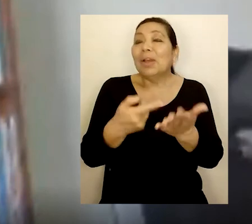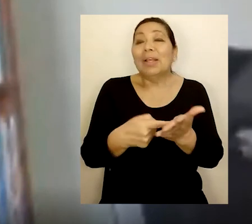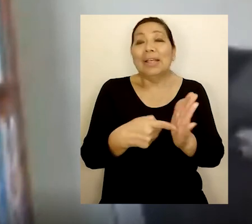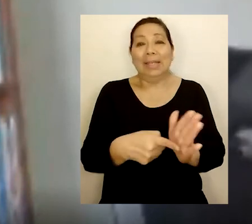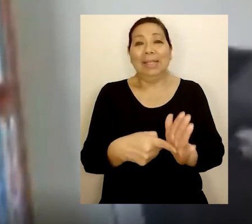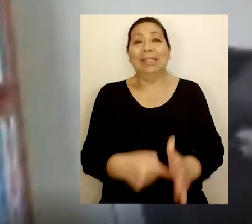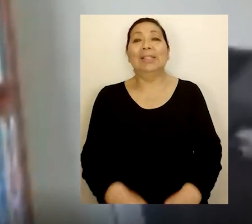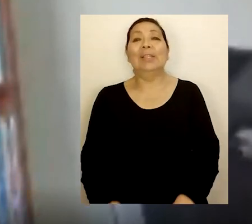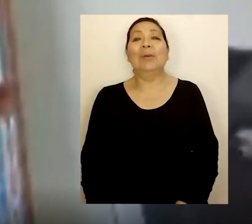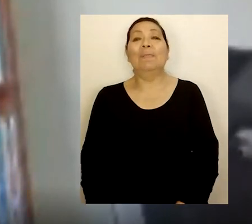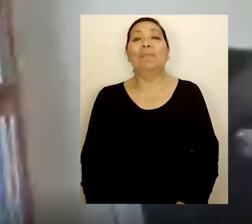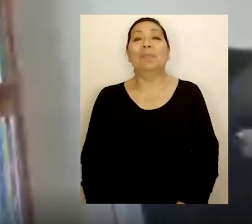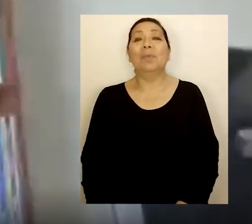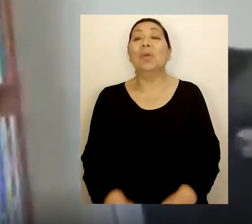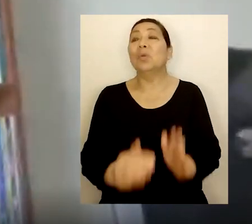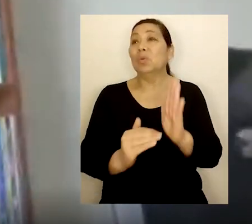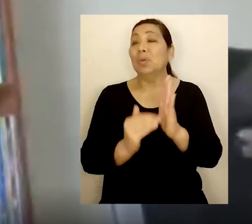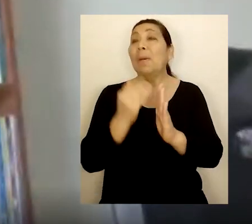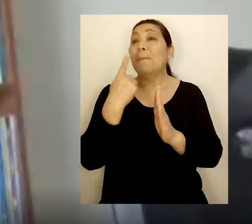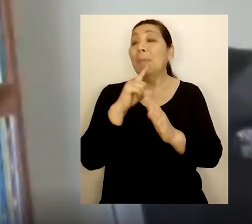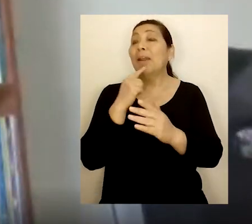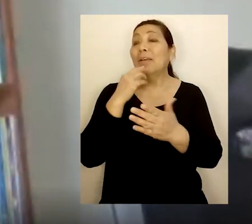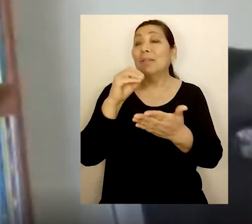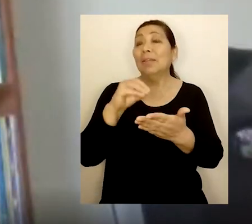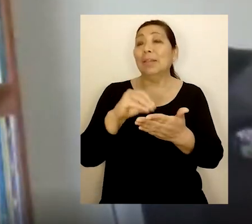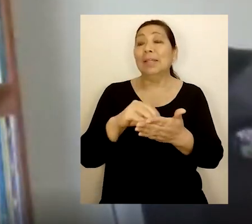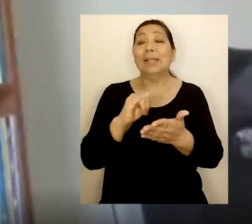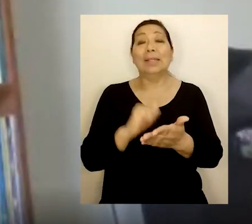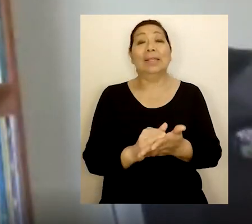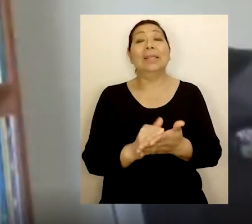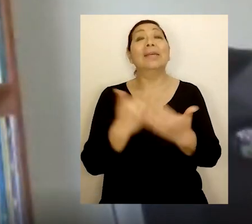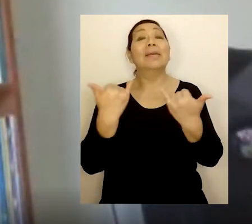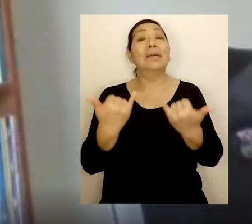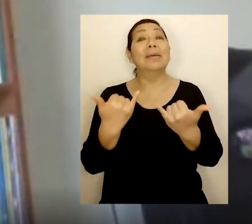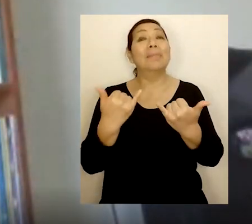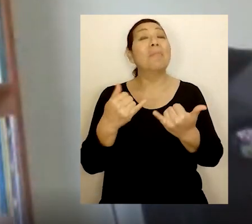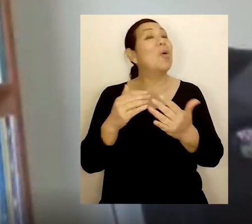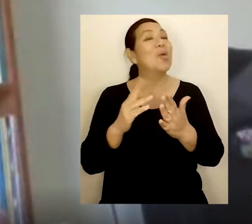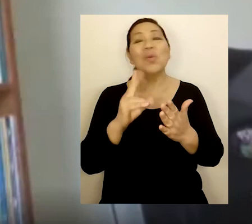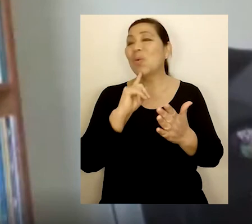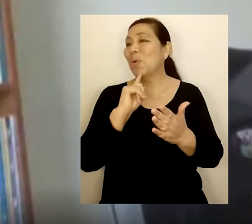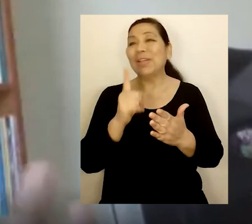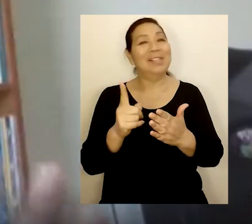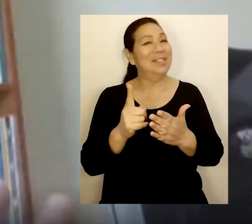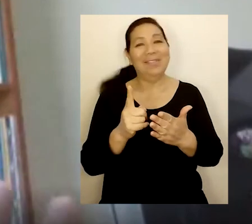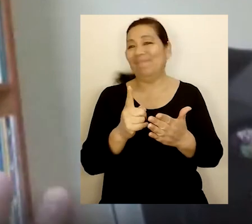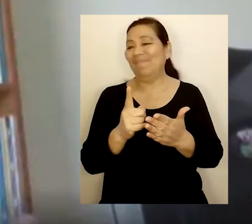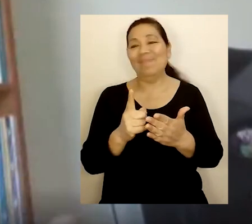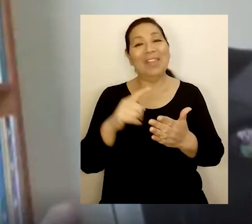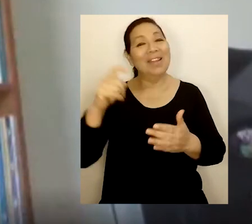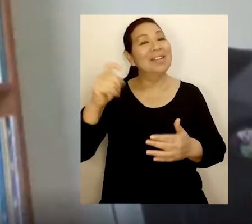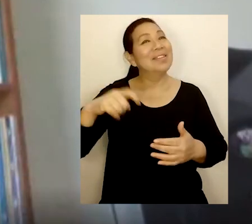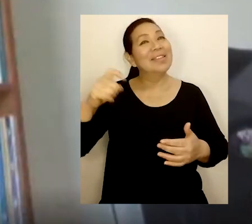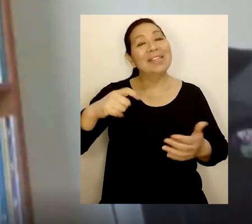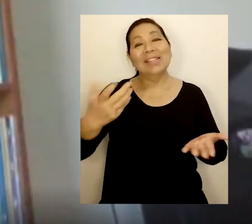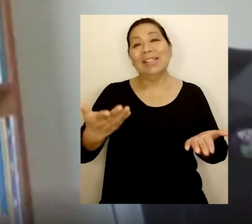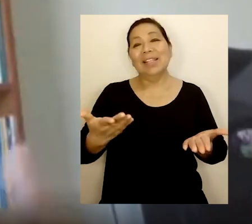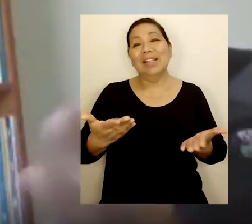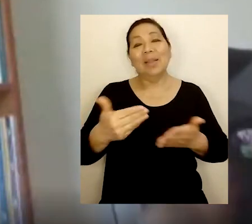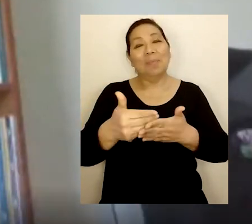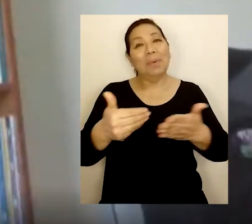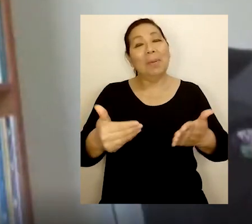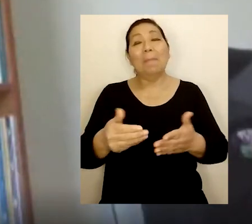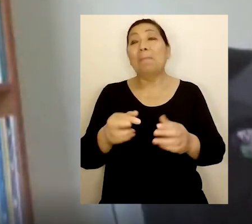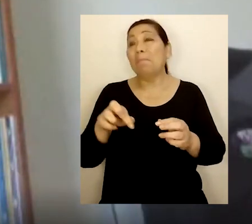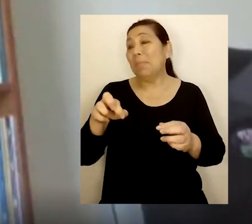fundamental de la Sala Suprema para agravar la situación, o en este caso la pena, no ha sido necesariamente los